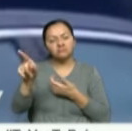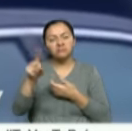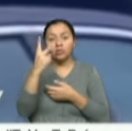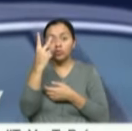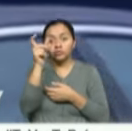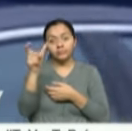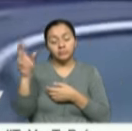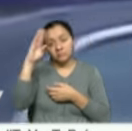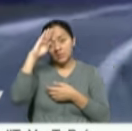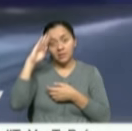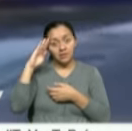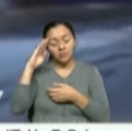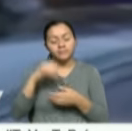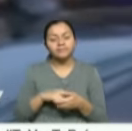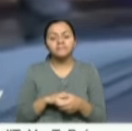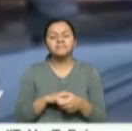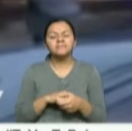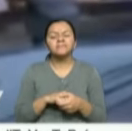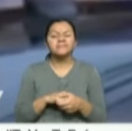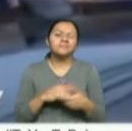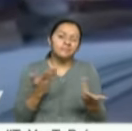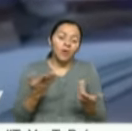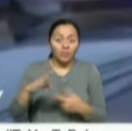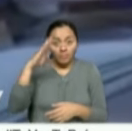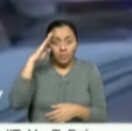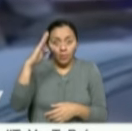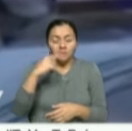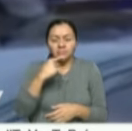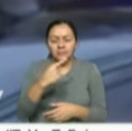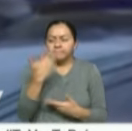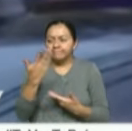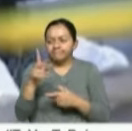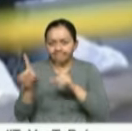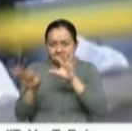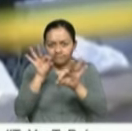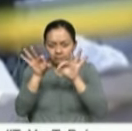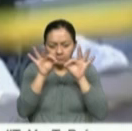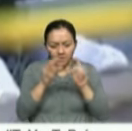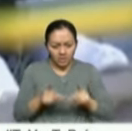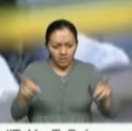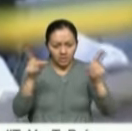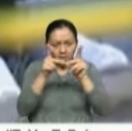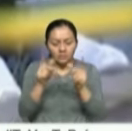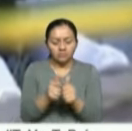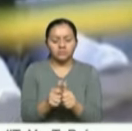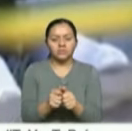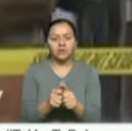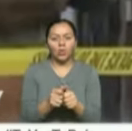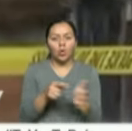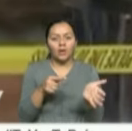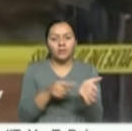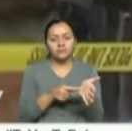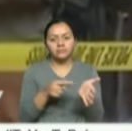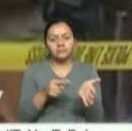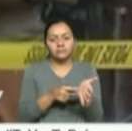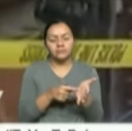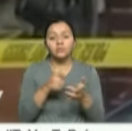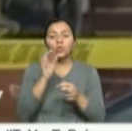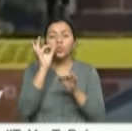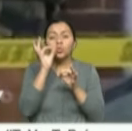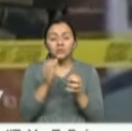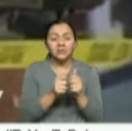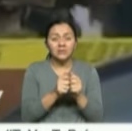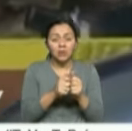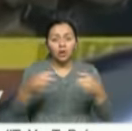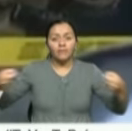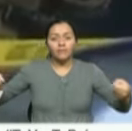heridos. La policía asegura que Rahami fue identificado a partir de los datos obtenidos en un teléfono móvil encontrado junto a una olla a presión con